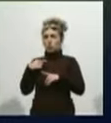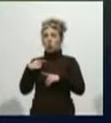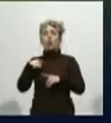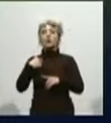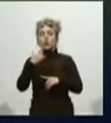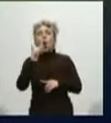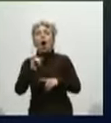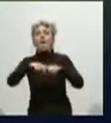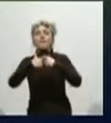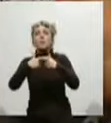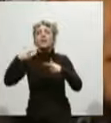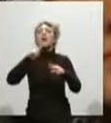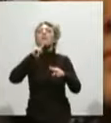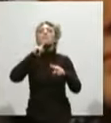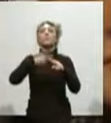Caldas.